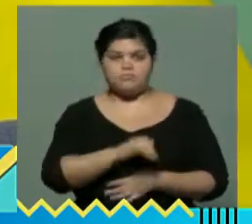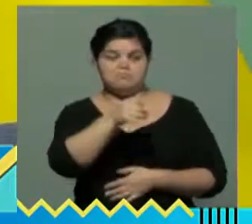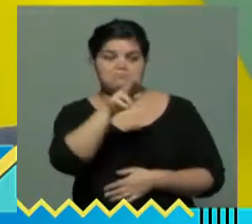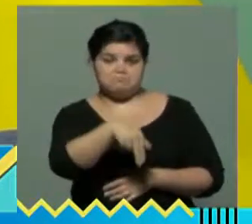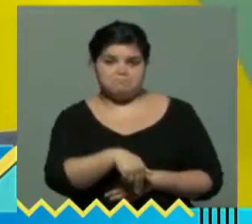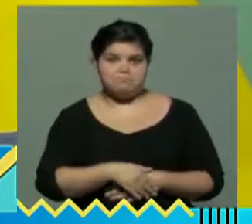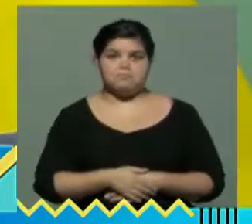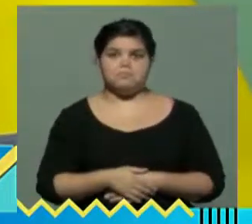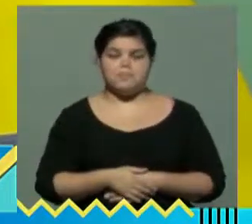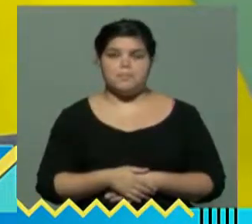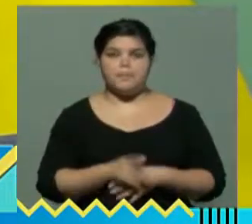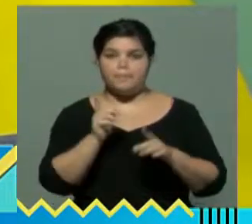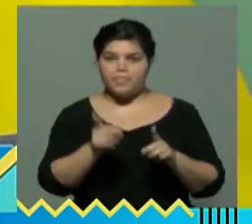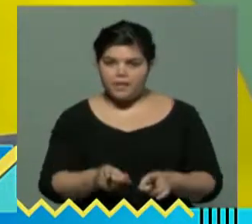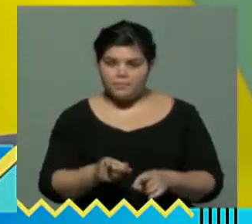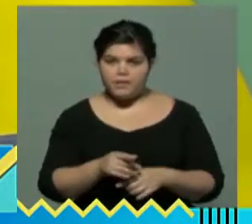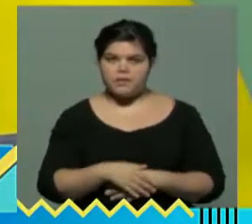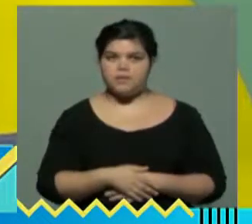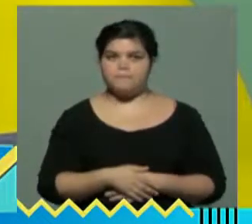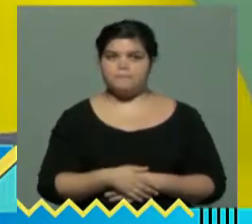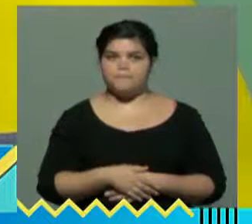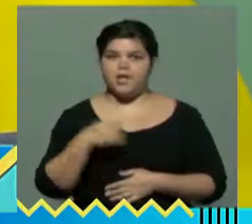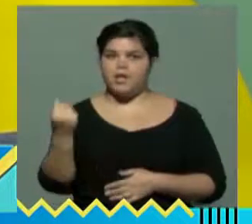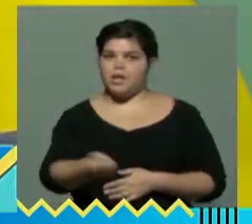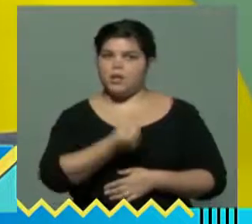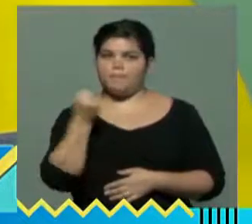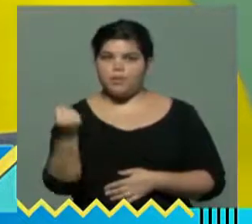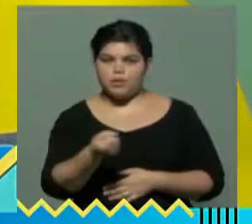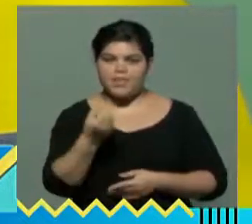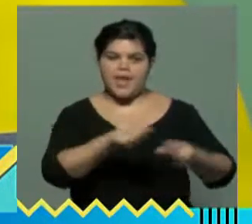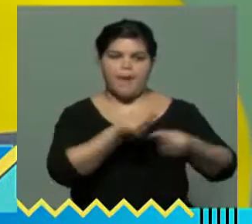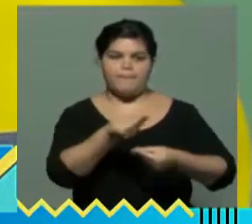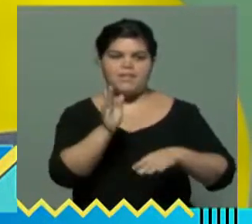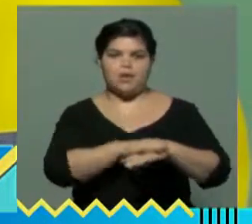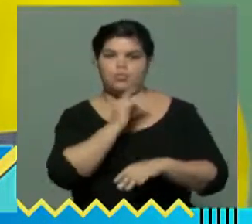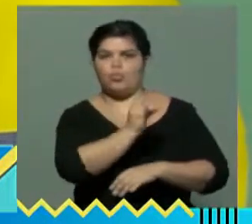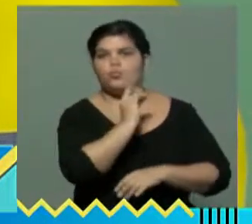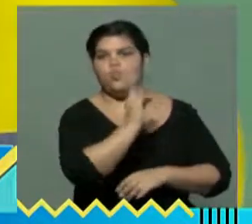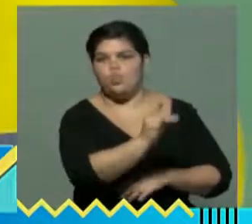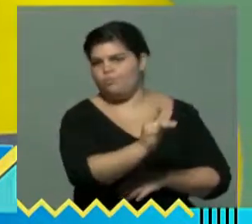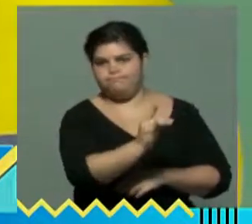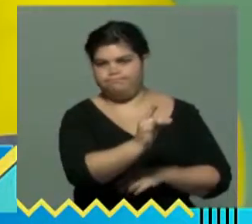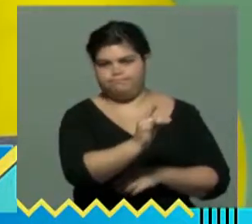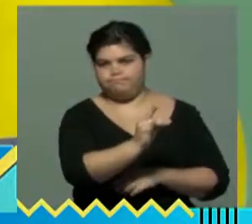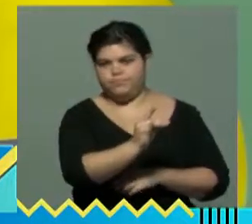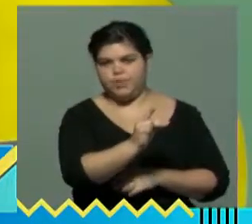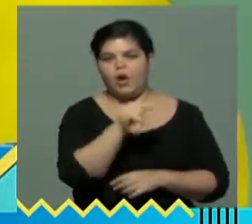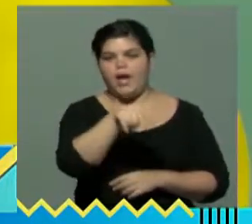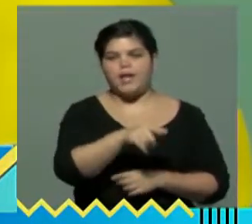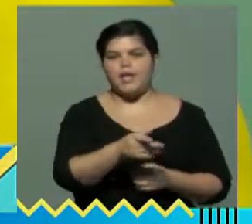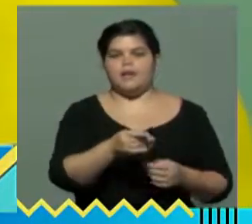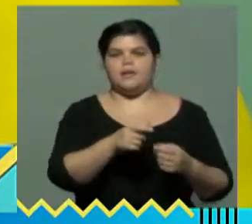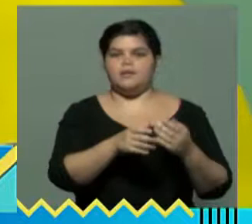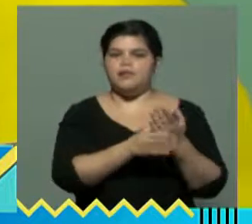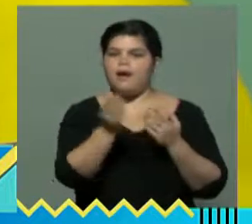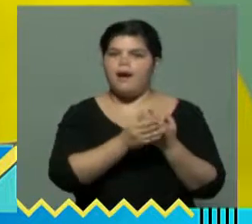primero, tenemos que empezar a sacarle un poco de cargas a los empresarios. Por ejemplo, si con el costo de los